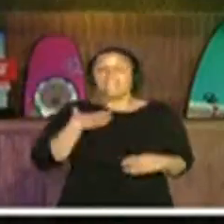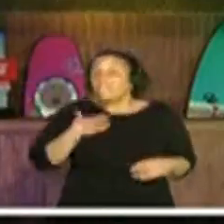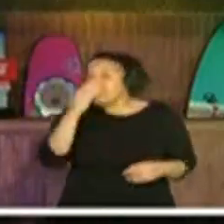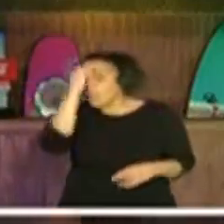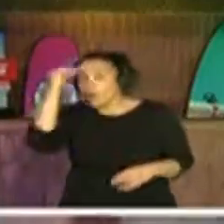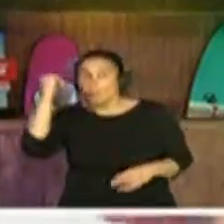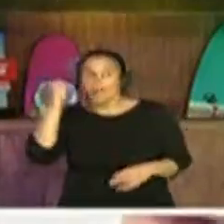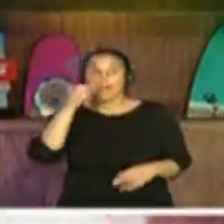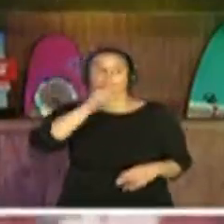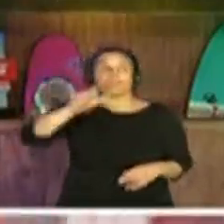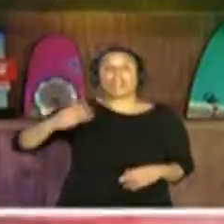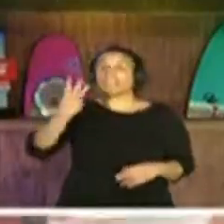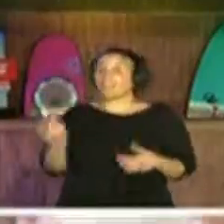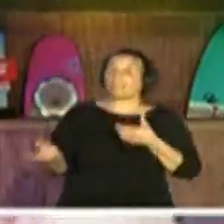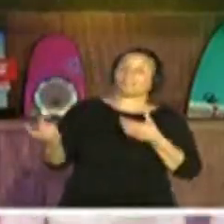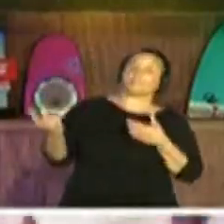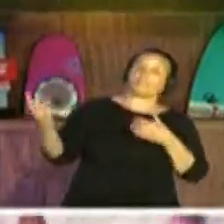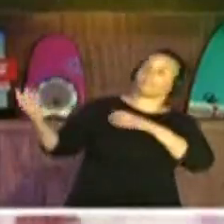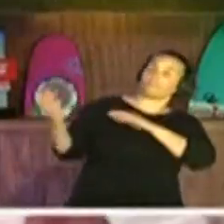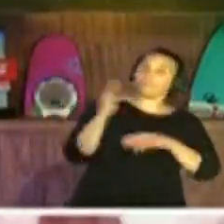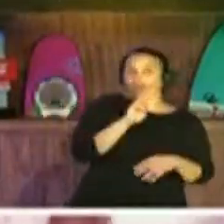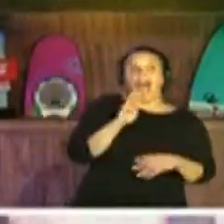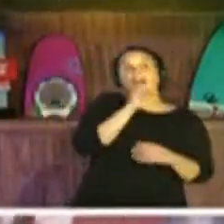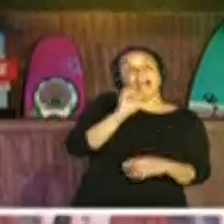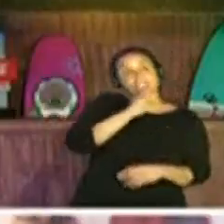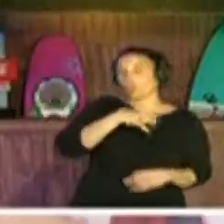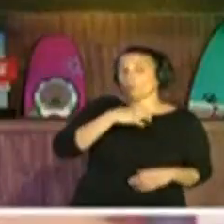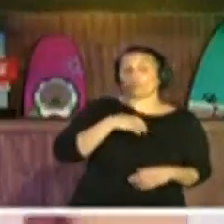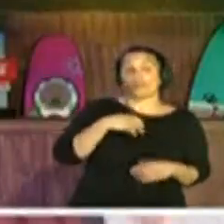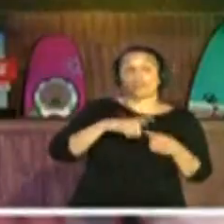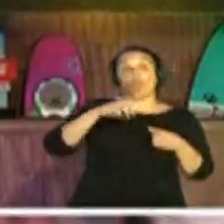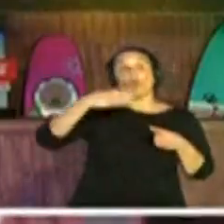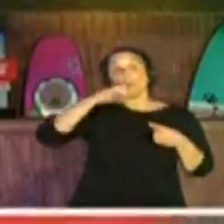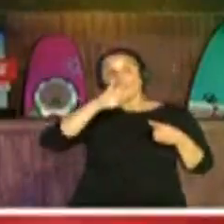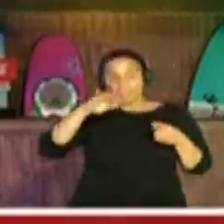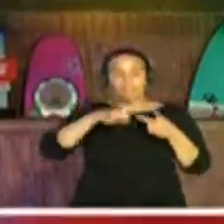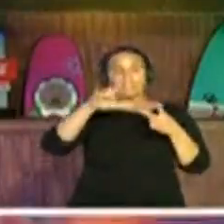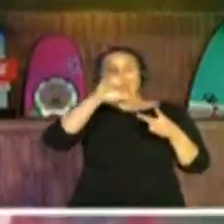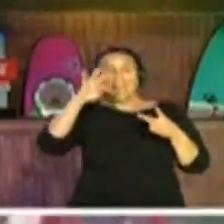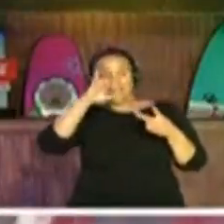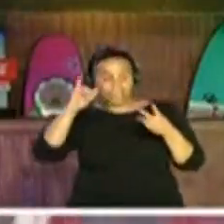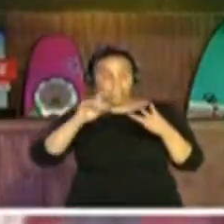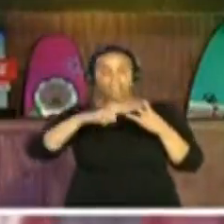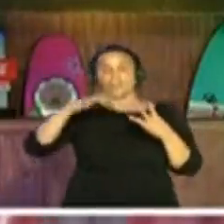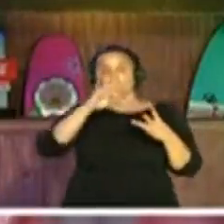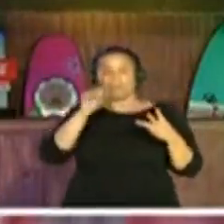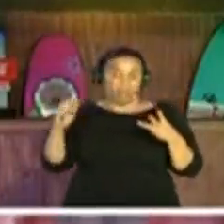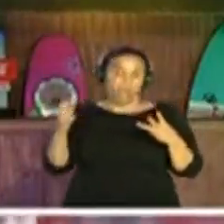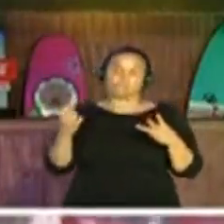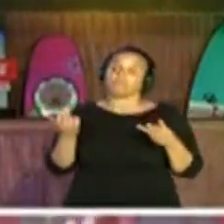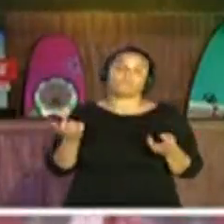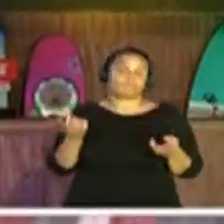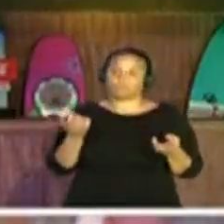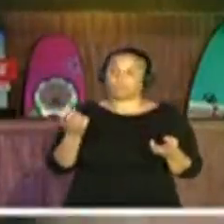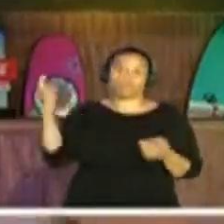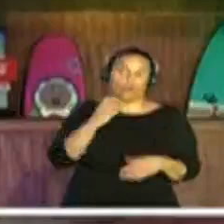hay tres componentes que no han podido estar hoy. Buitre, Nesti, Fran, aunque físicamente no han estado, están con nosotros, ¿vale?